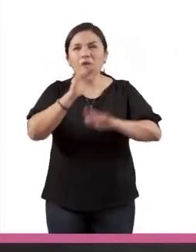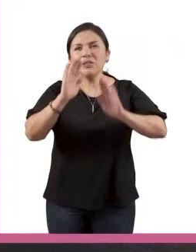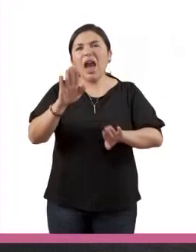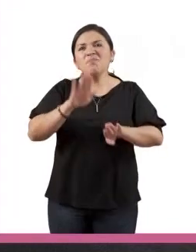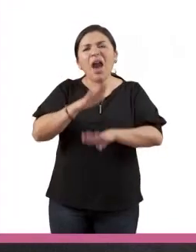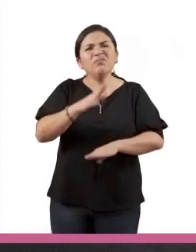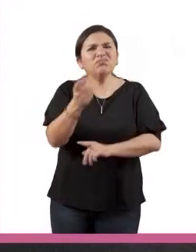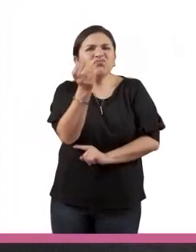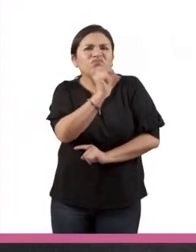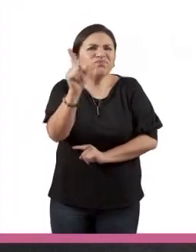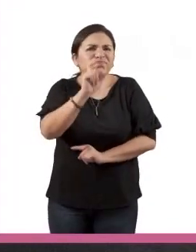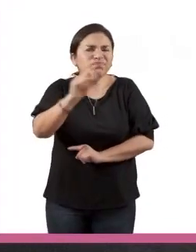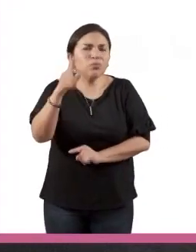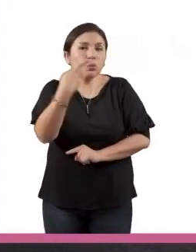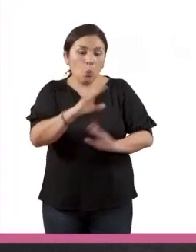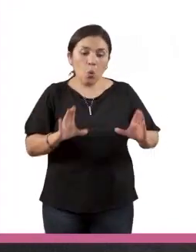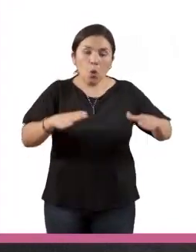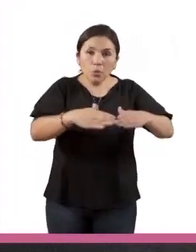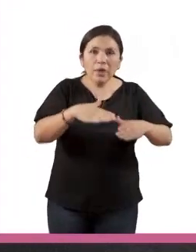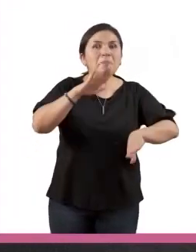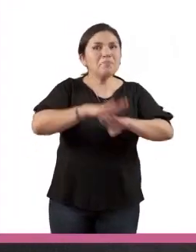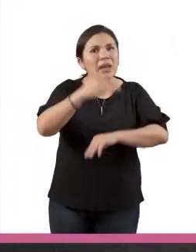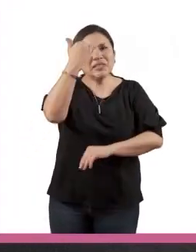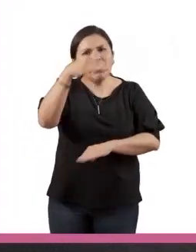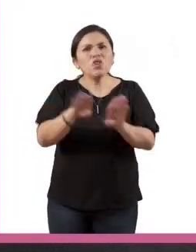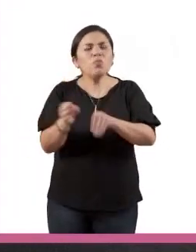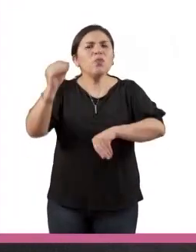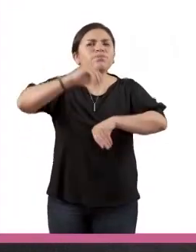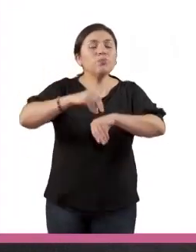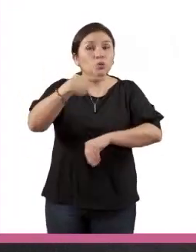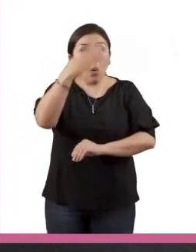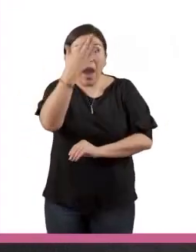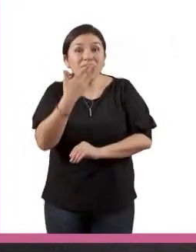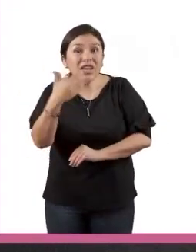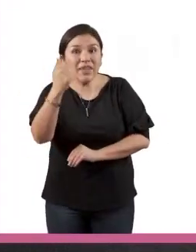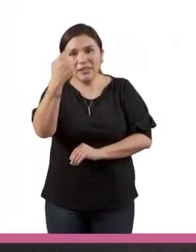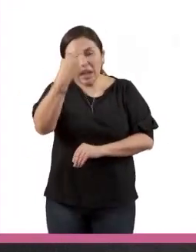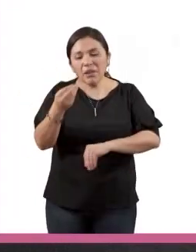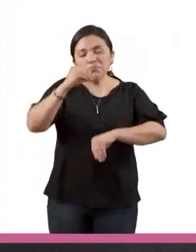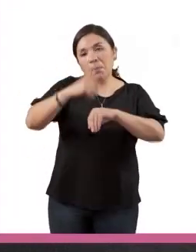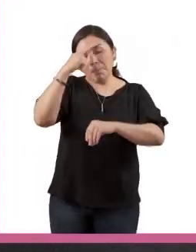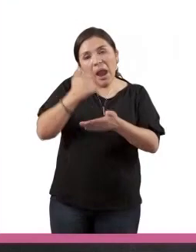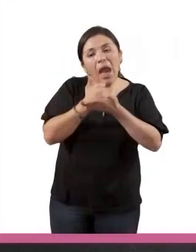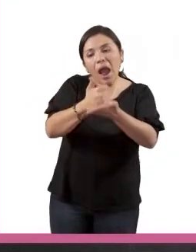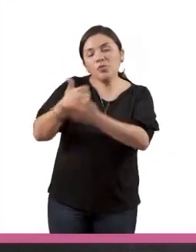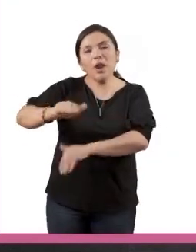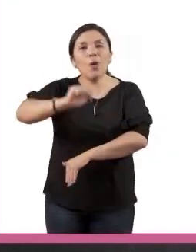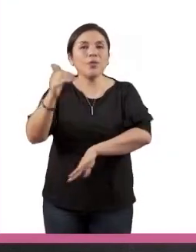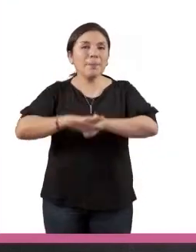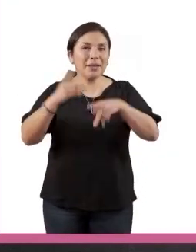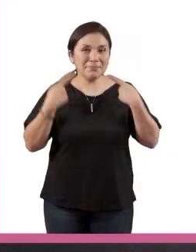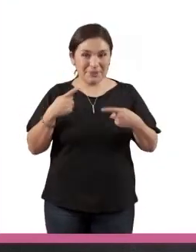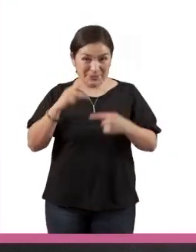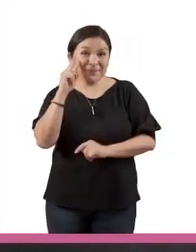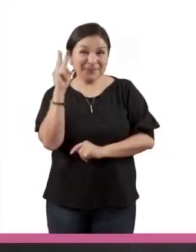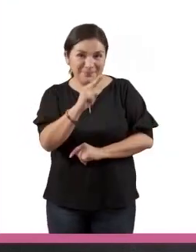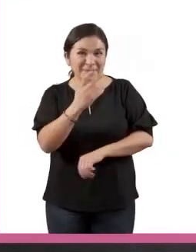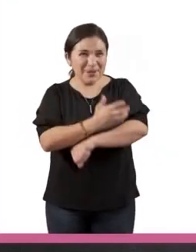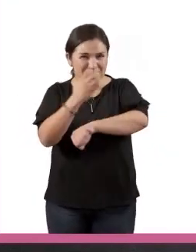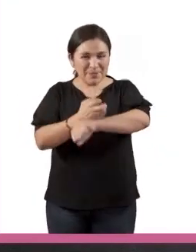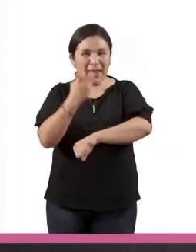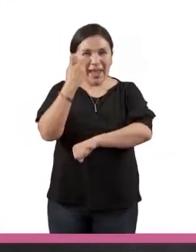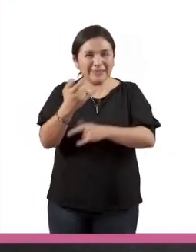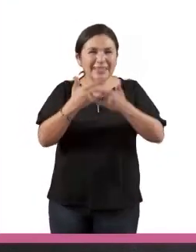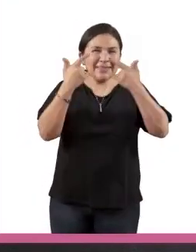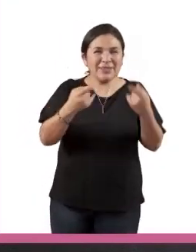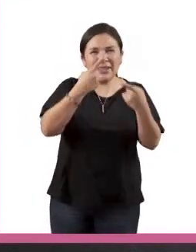destacado en sus comunidades y un poquito más allá, porque han sabido poner sus aptitudes y habilidades al servicio de otras personas.